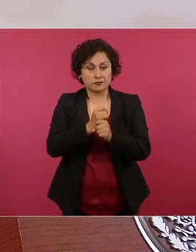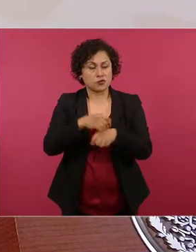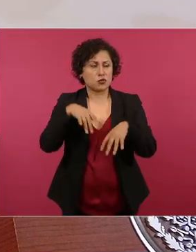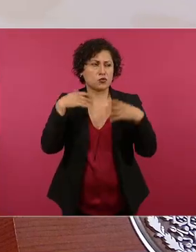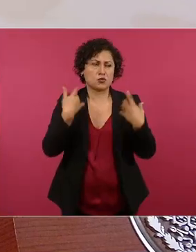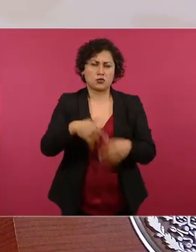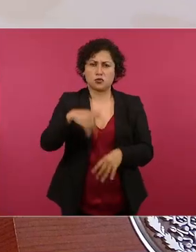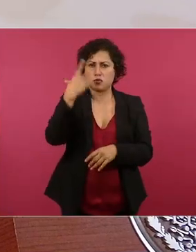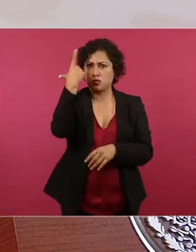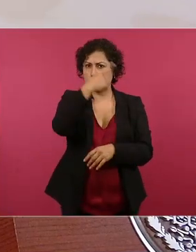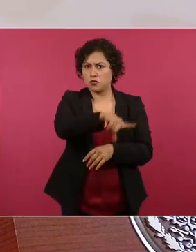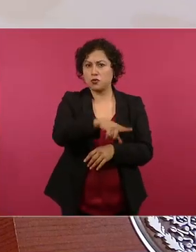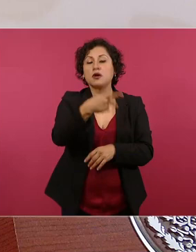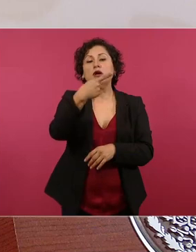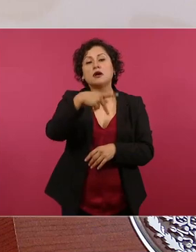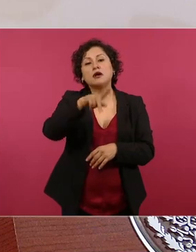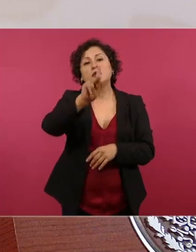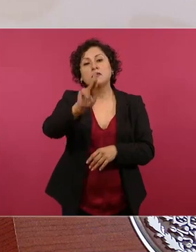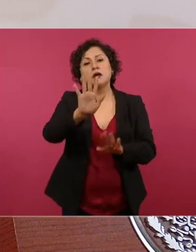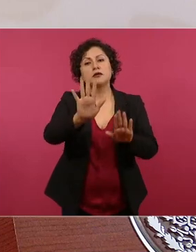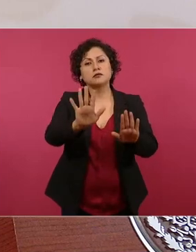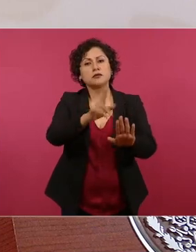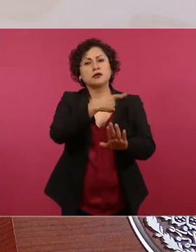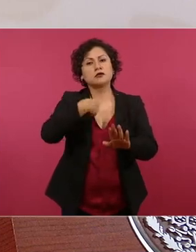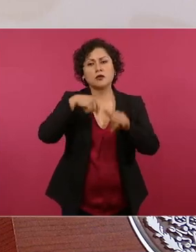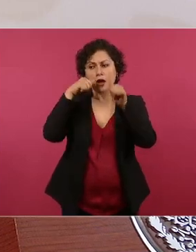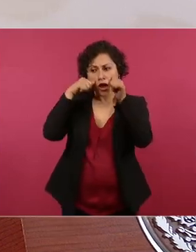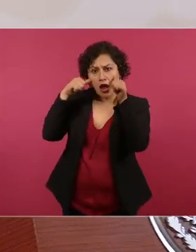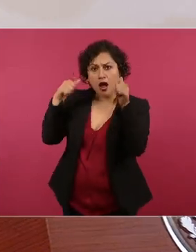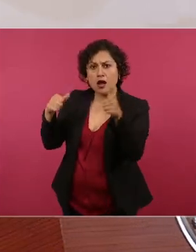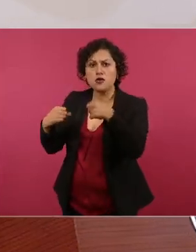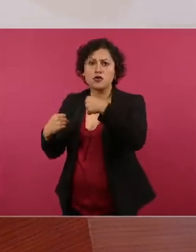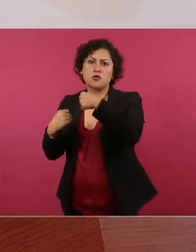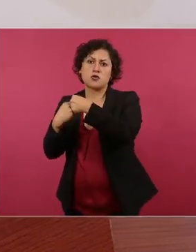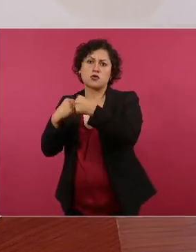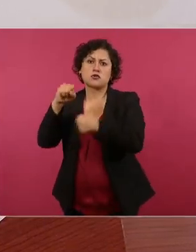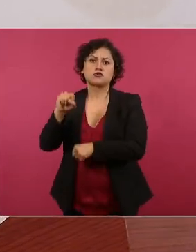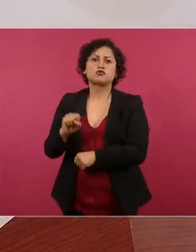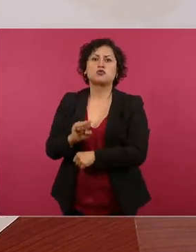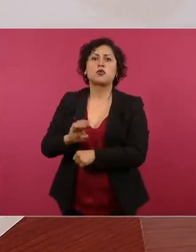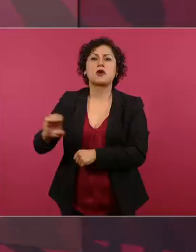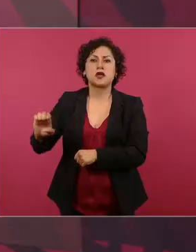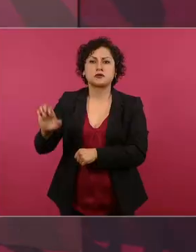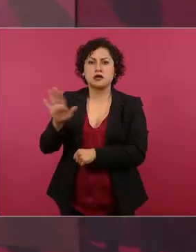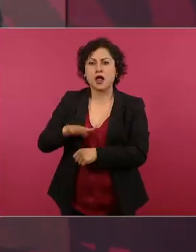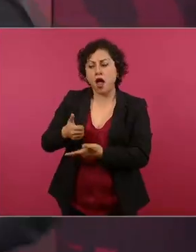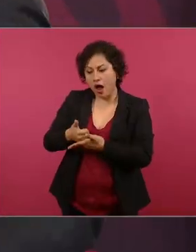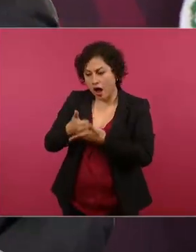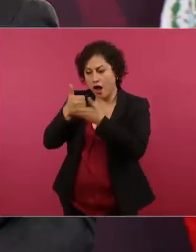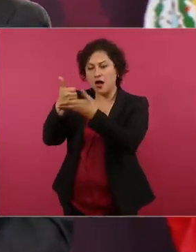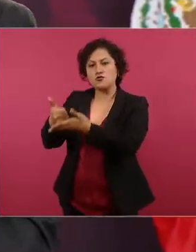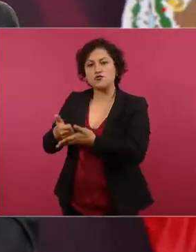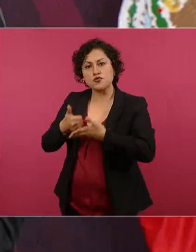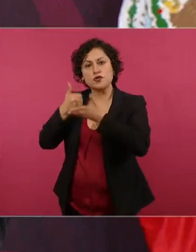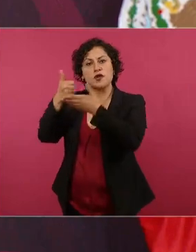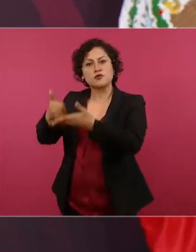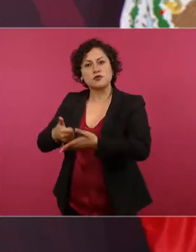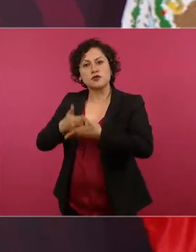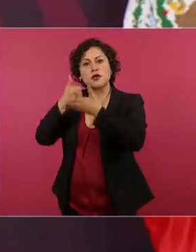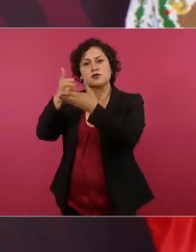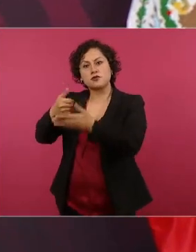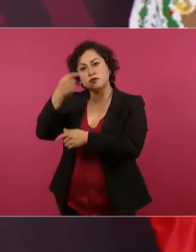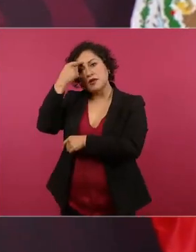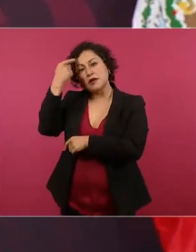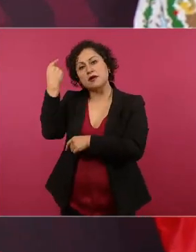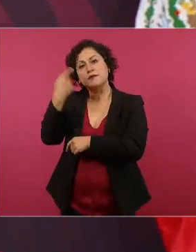ayudarlos en el sur, sureste, a que corran el riesgo de llegar a la frontera